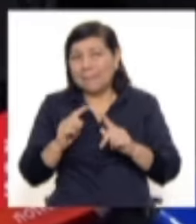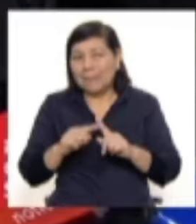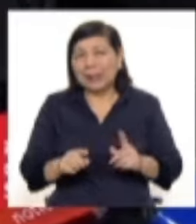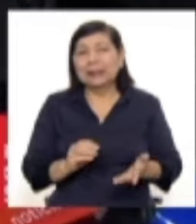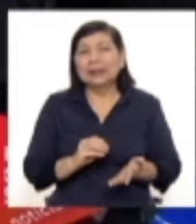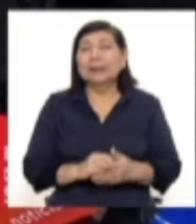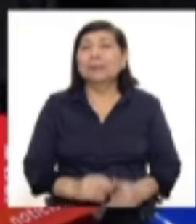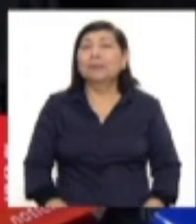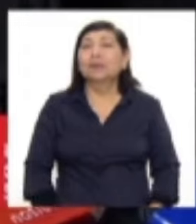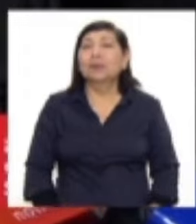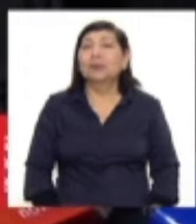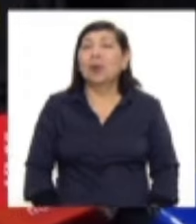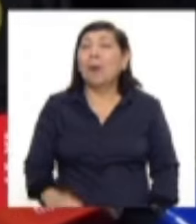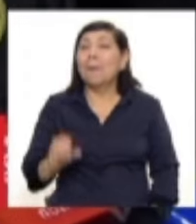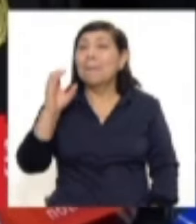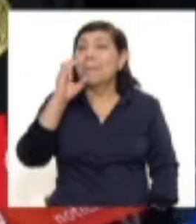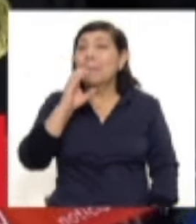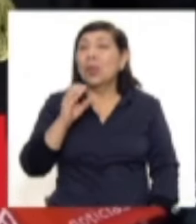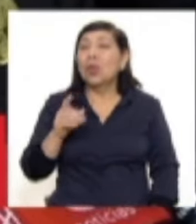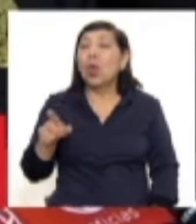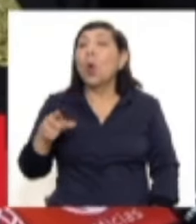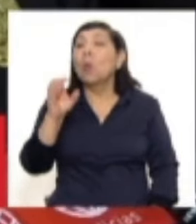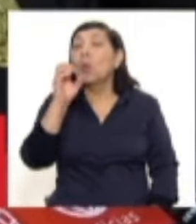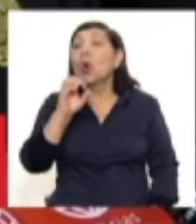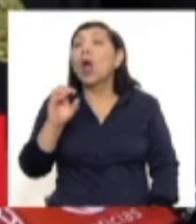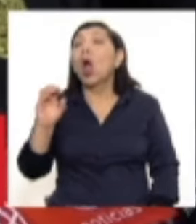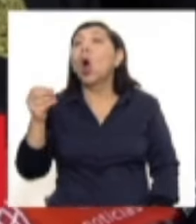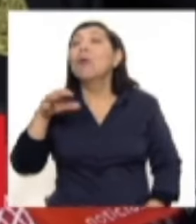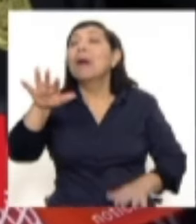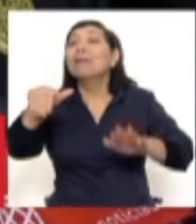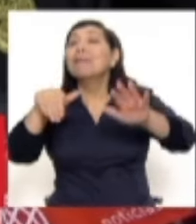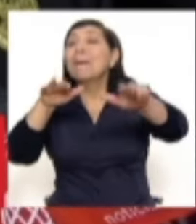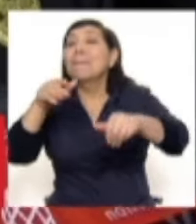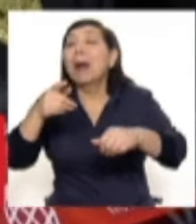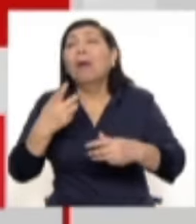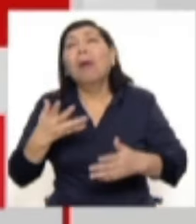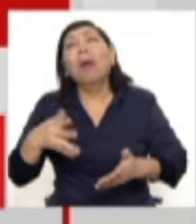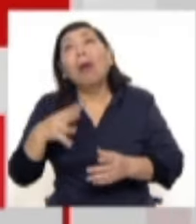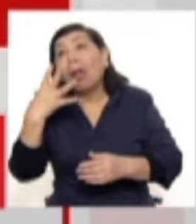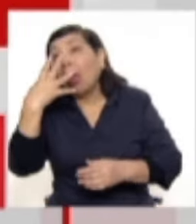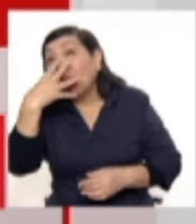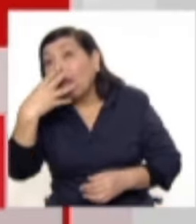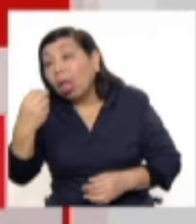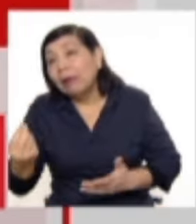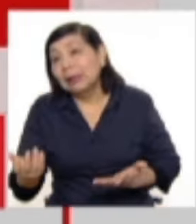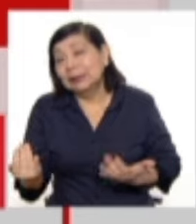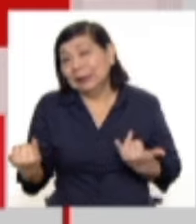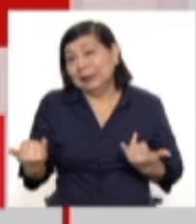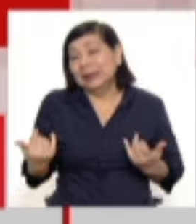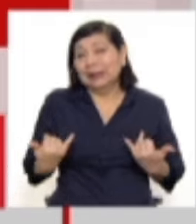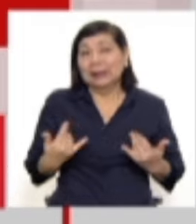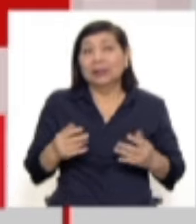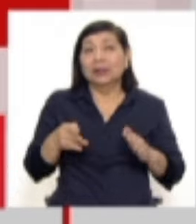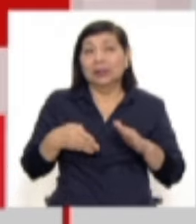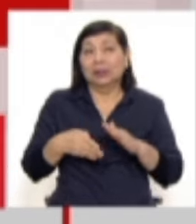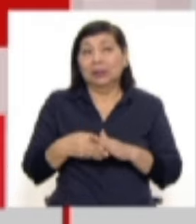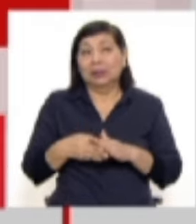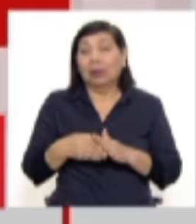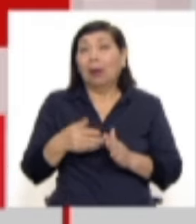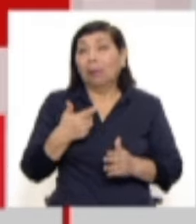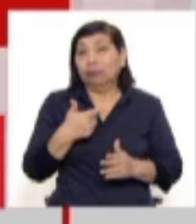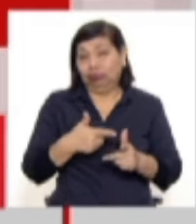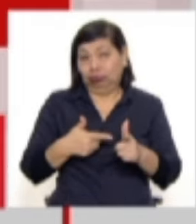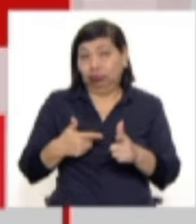más, busca adolescentes y jóvenes, quienes son vulnerables. En el departamento se encontró un